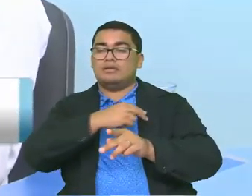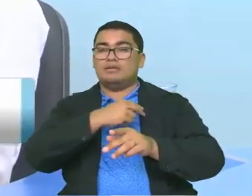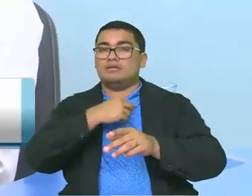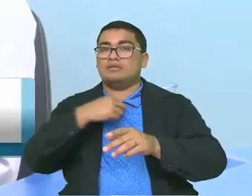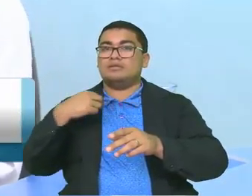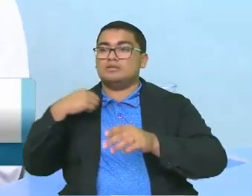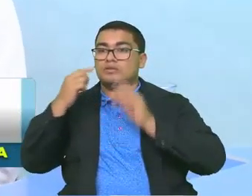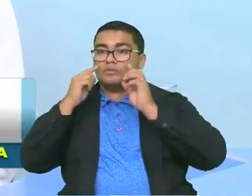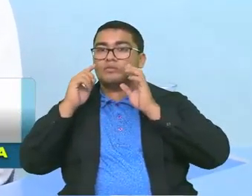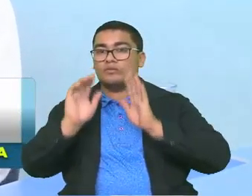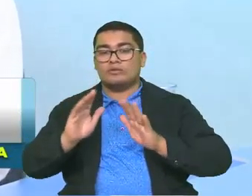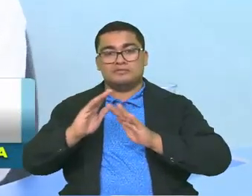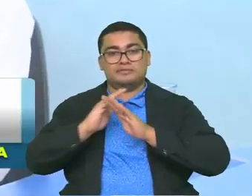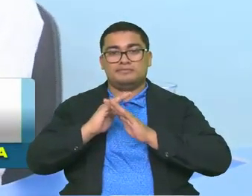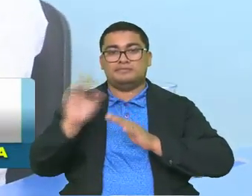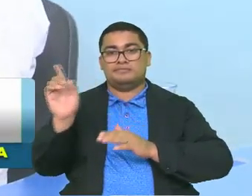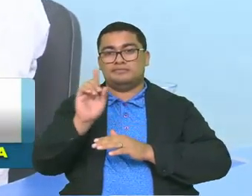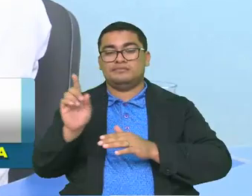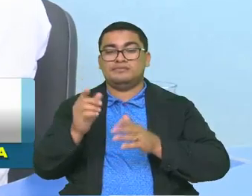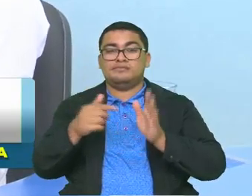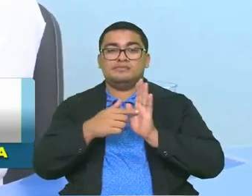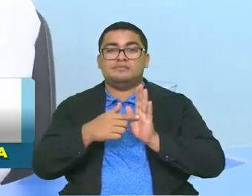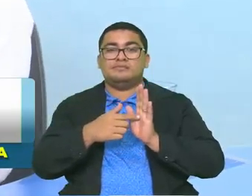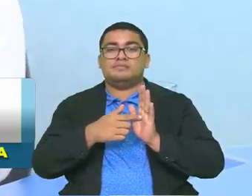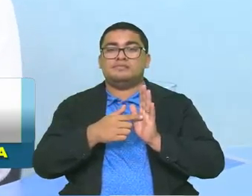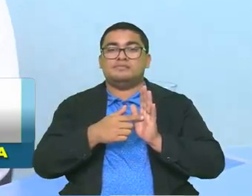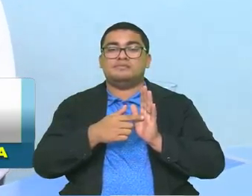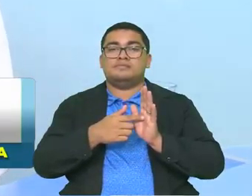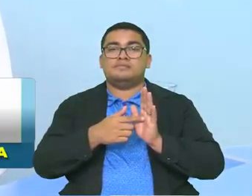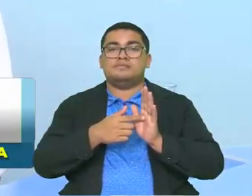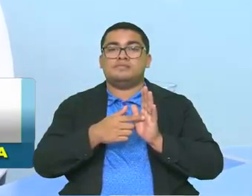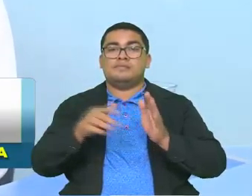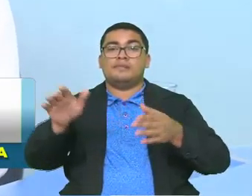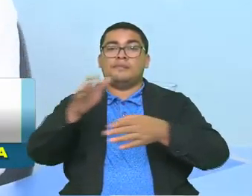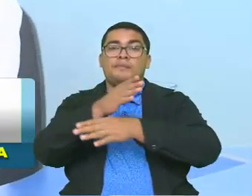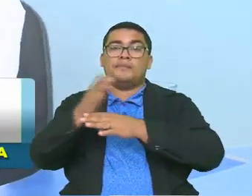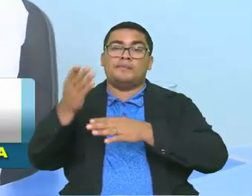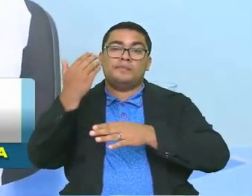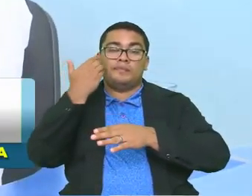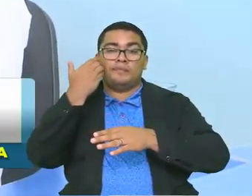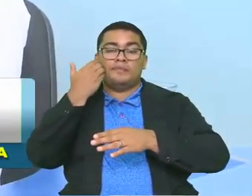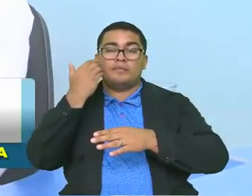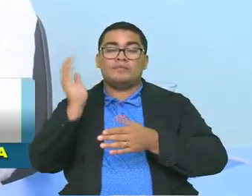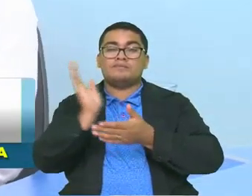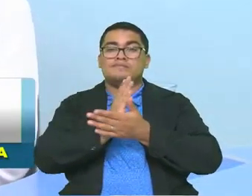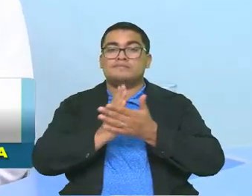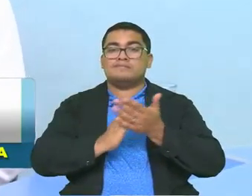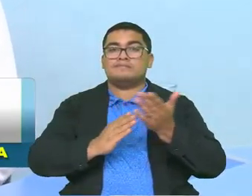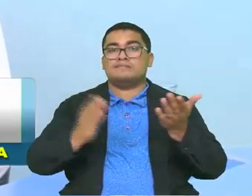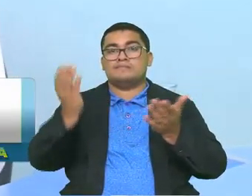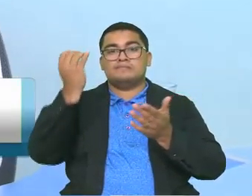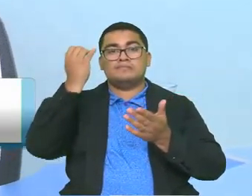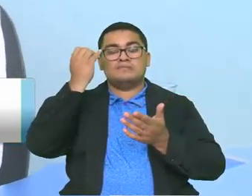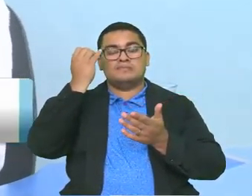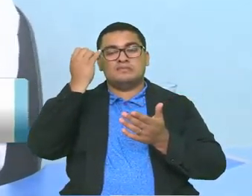problema instaurado y muchas veces no hay relación con ninguna de estas patologías. Entonces, es difícil yo